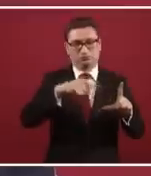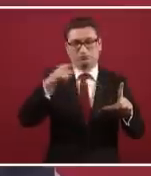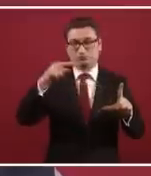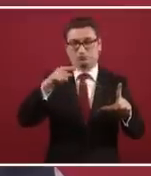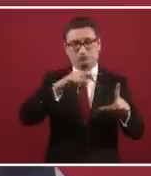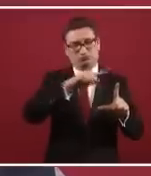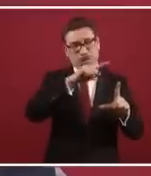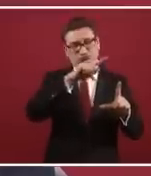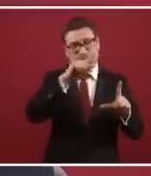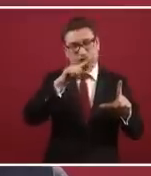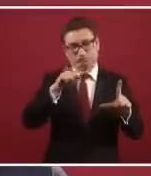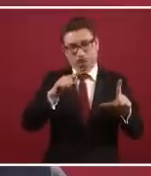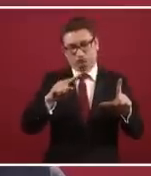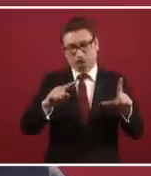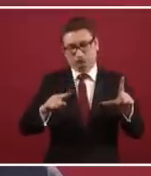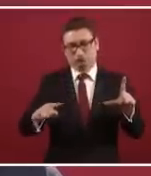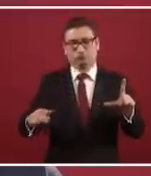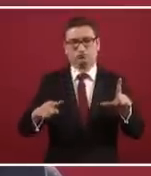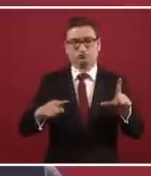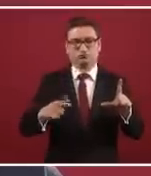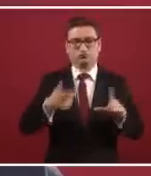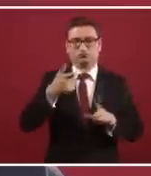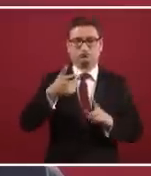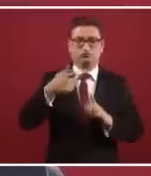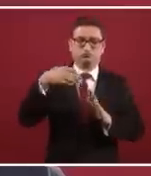de pérdida de producción,